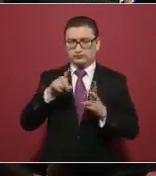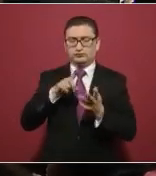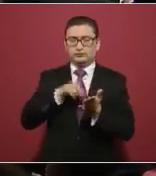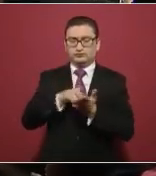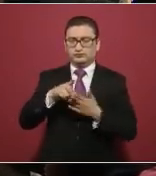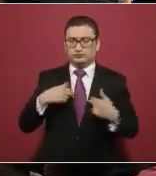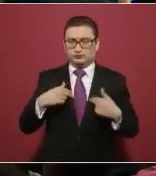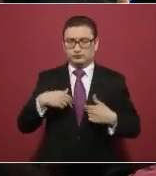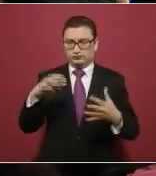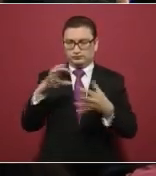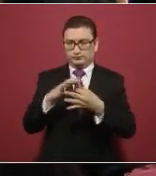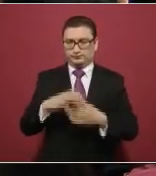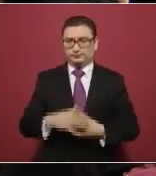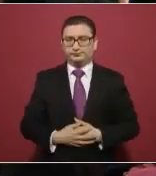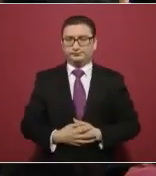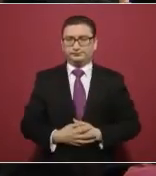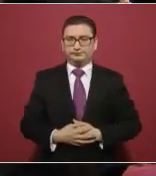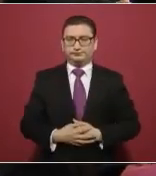Humanos.